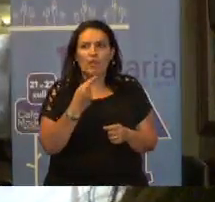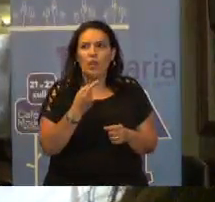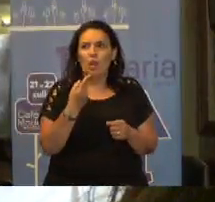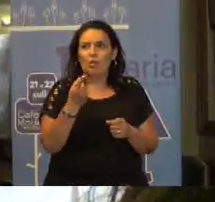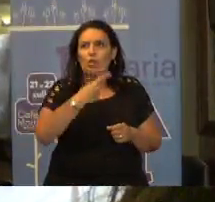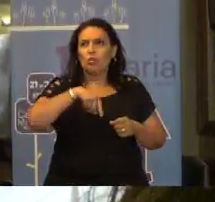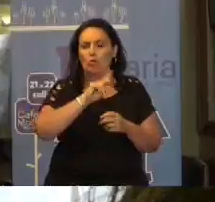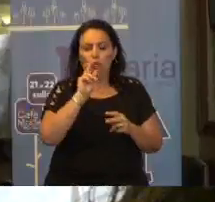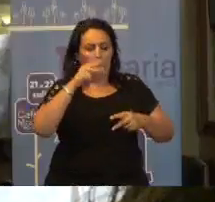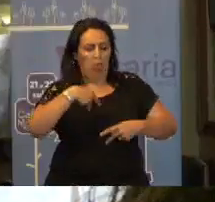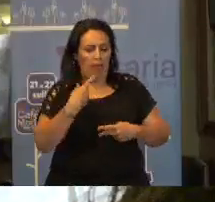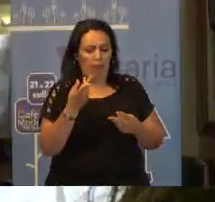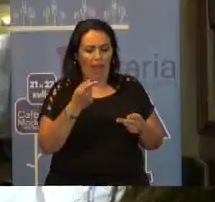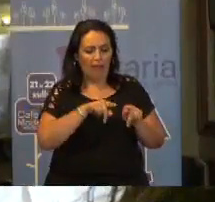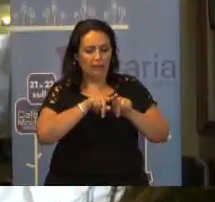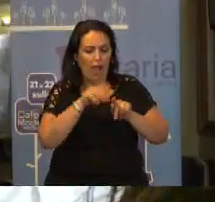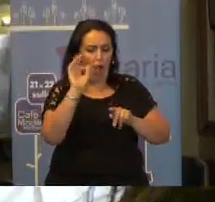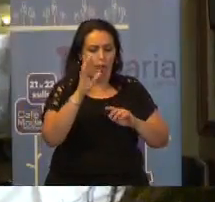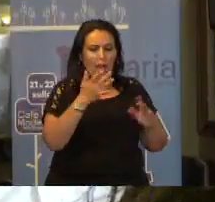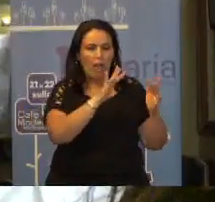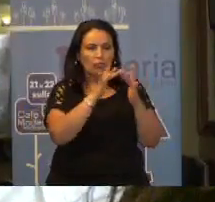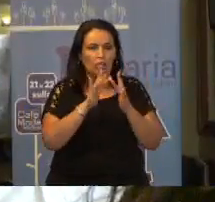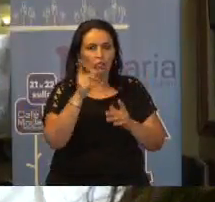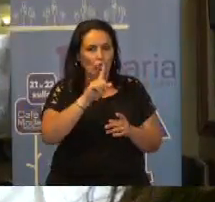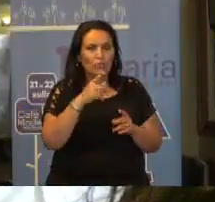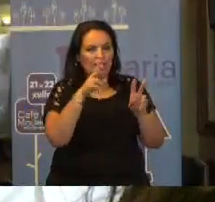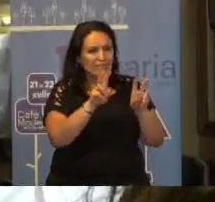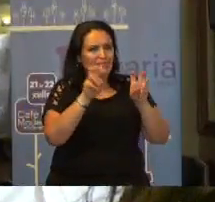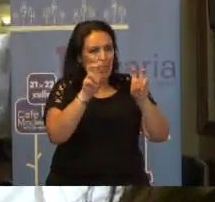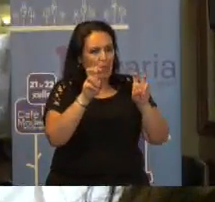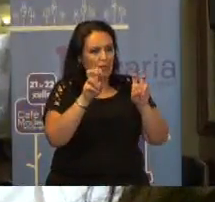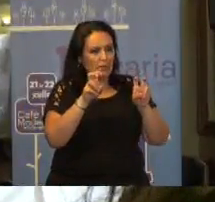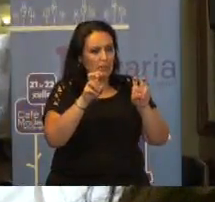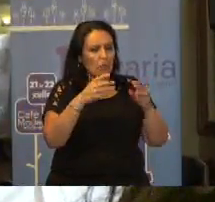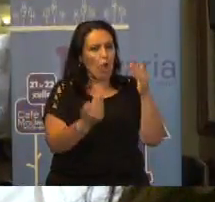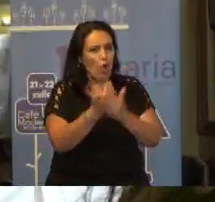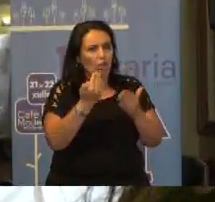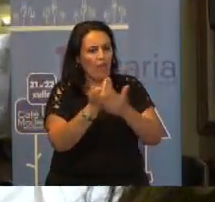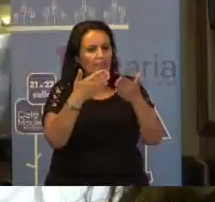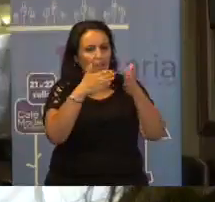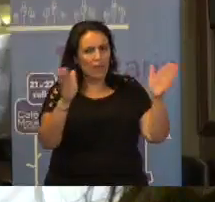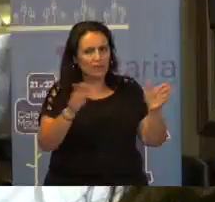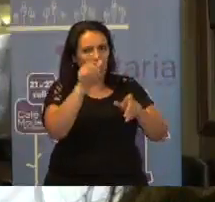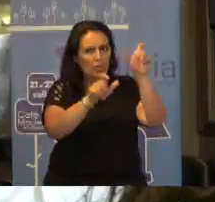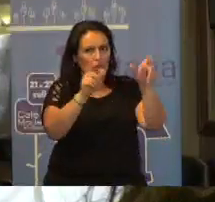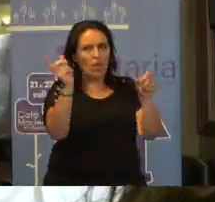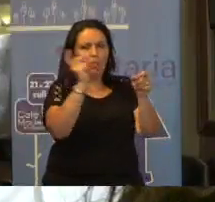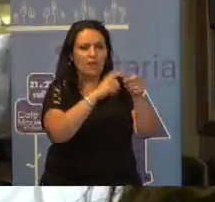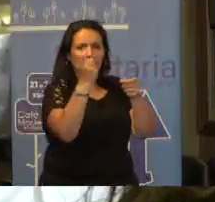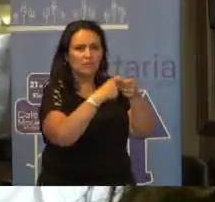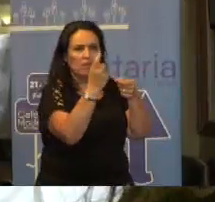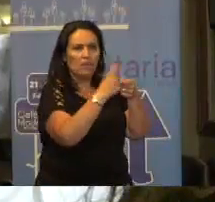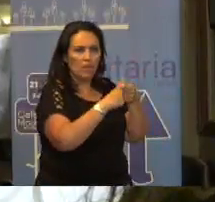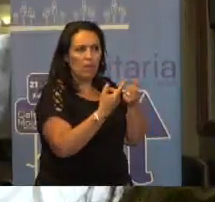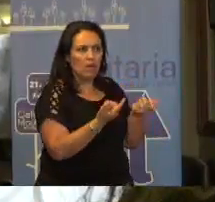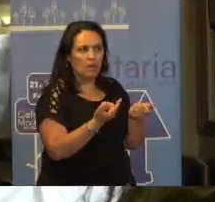nos mesmas e enredar sobre outro tipos de cuestións. Son as xornadas abertas, a participación de todo o mundo que